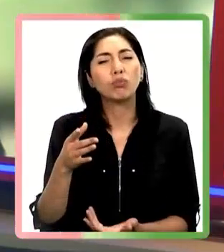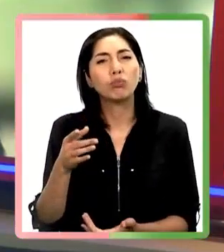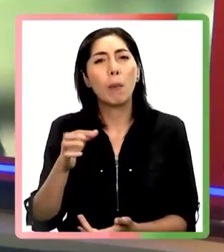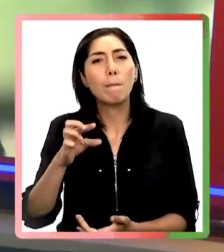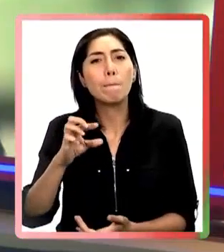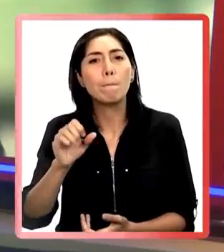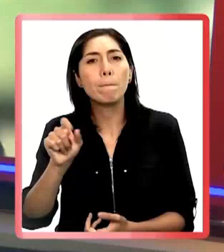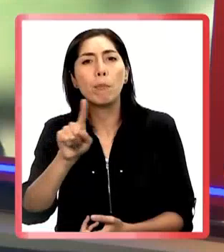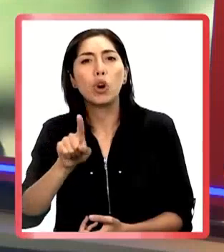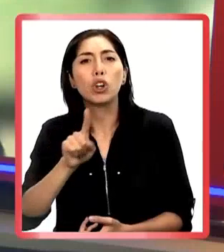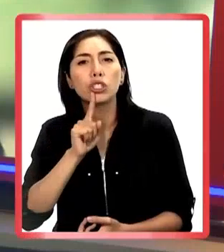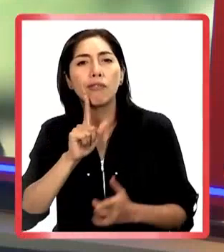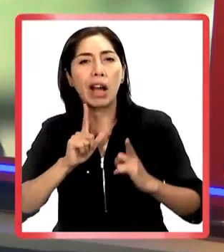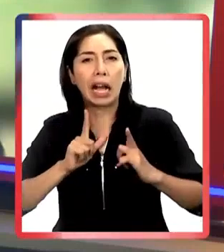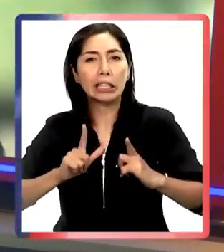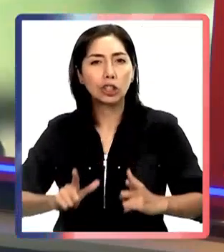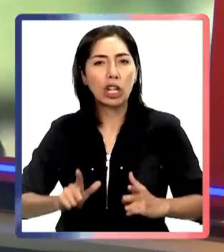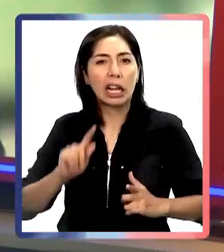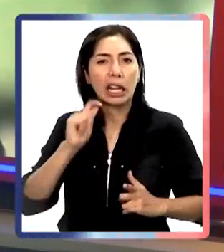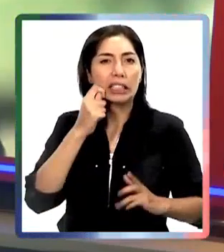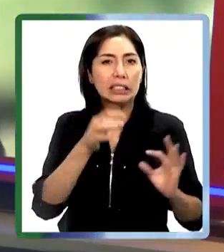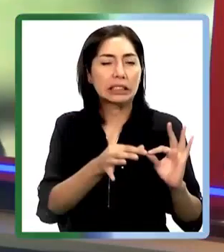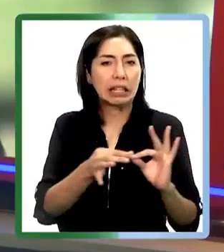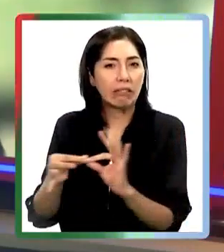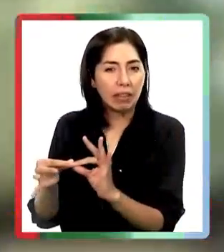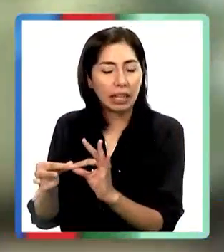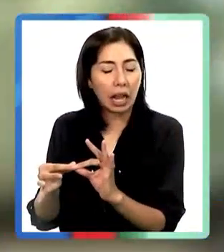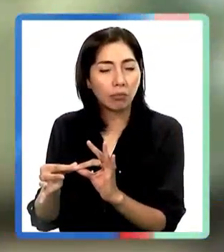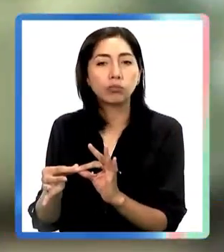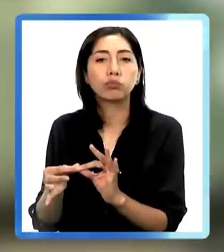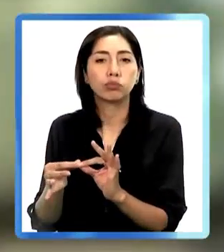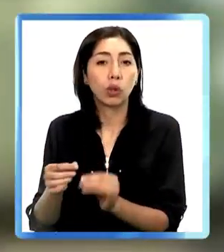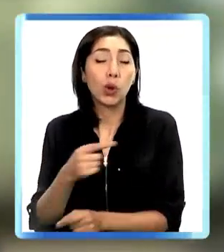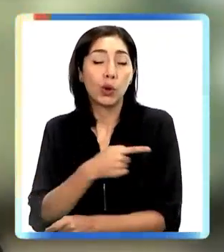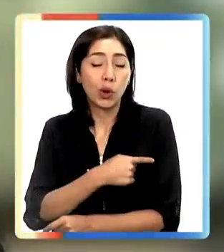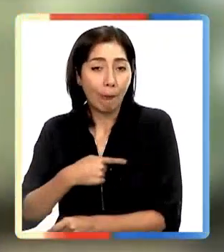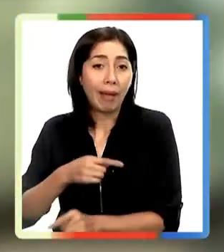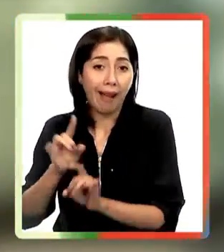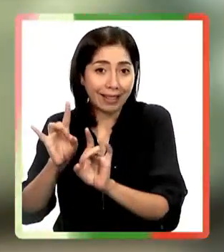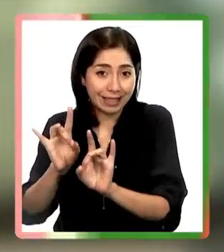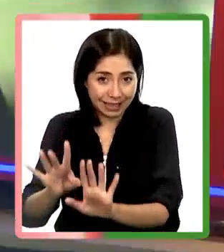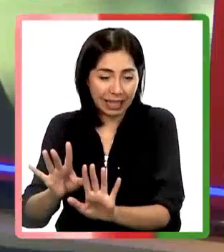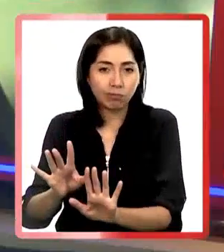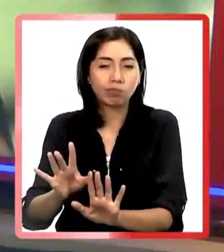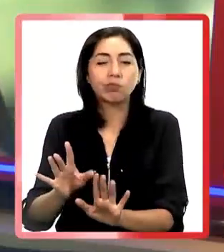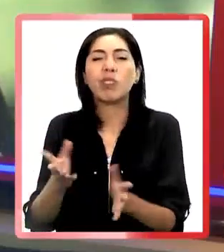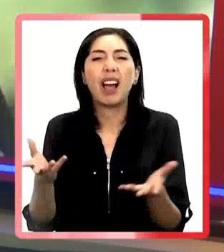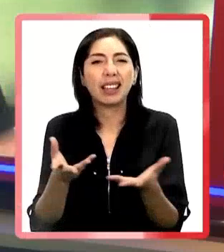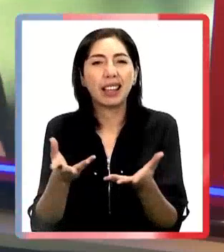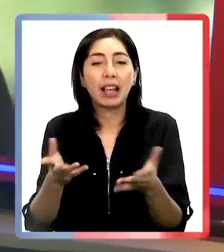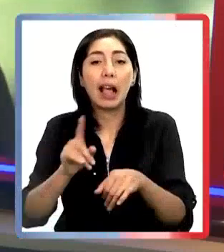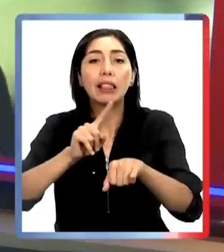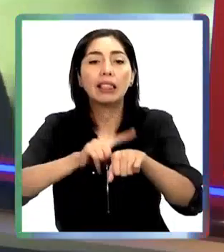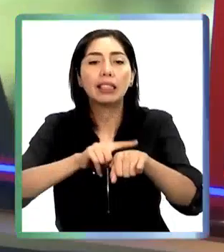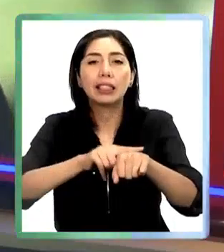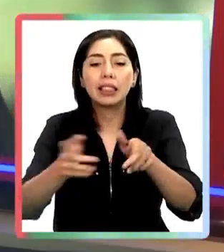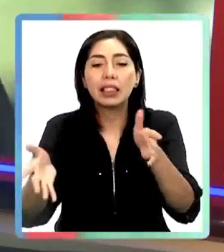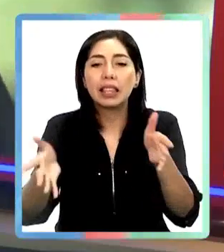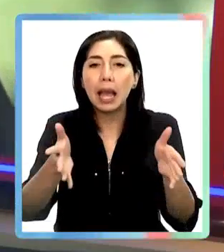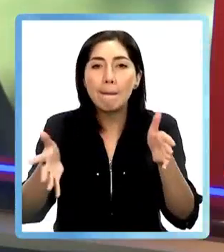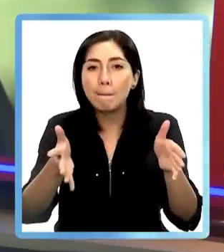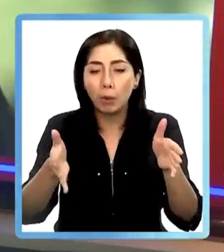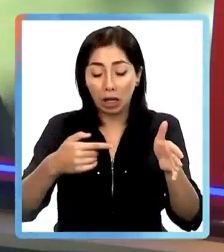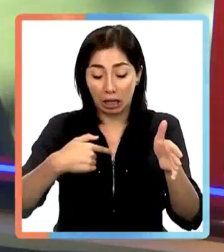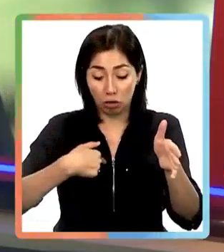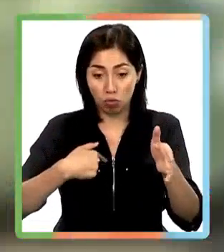conoce popularmente, pero si nos puede explicar con más detalles, ¿en qué consiste? Se llama síndrome post-vacacional al periodo adaptativo